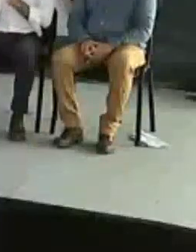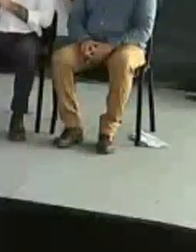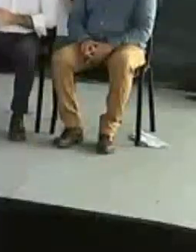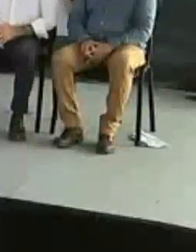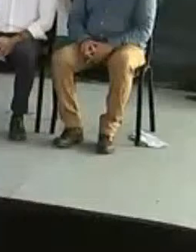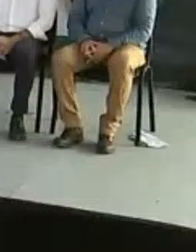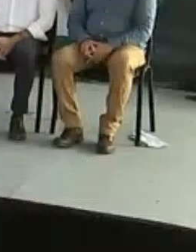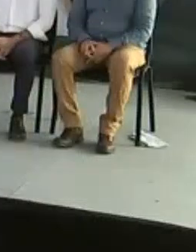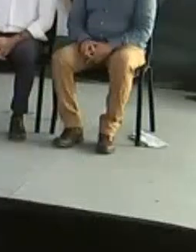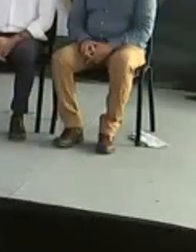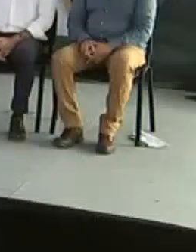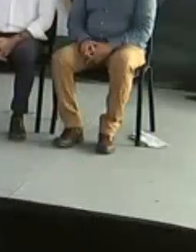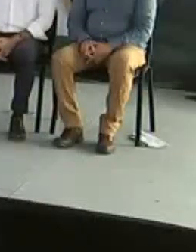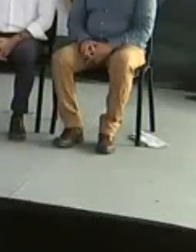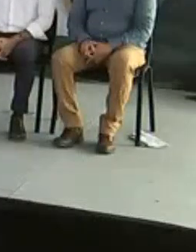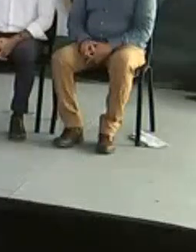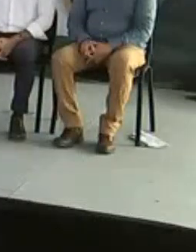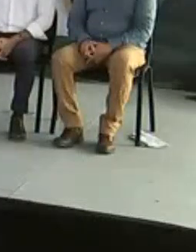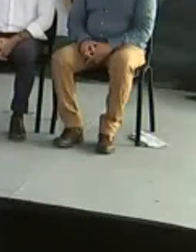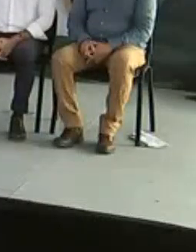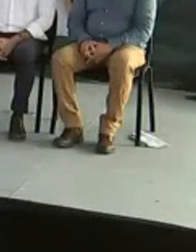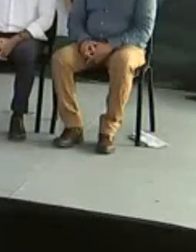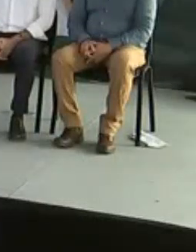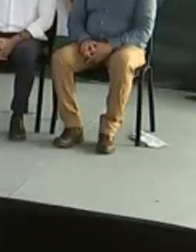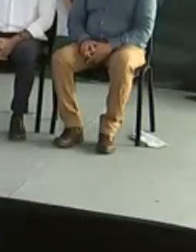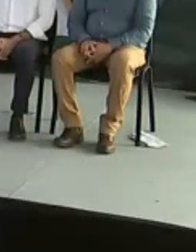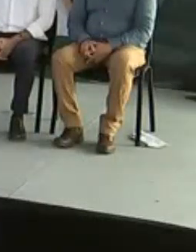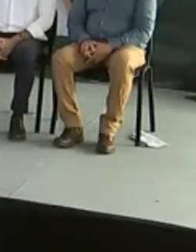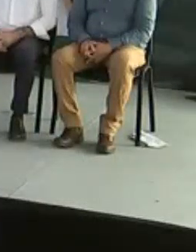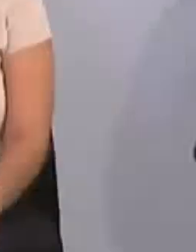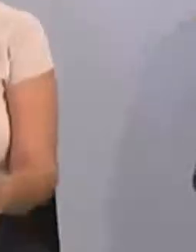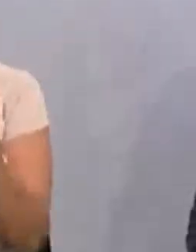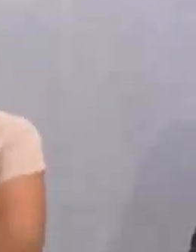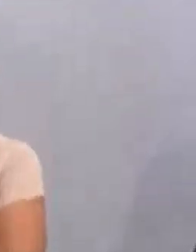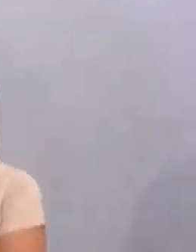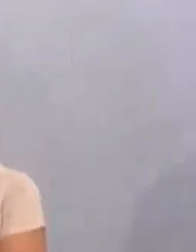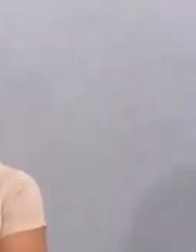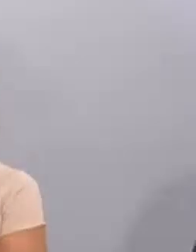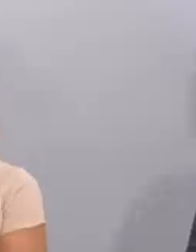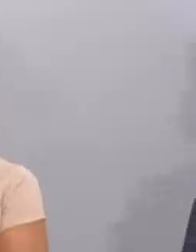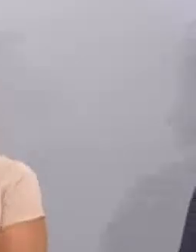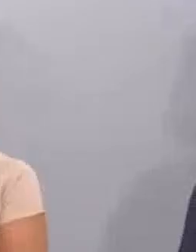El director general de IMSS Bienestar, Alejandro Esbarch Pérez.